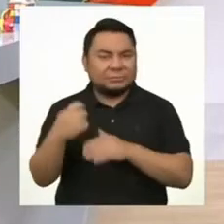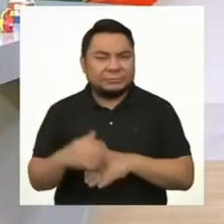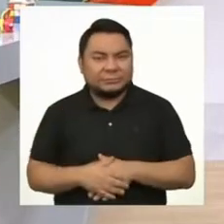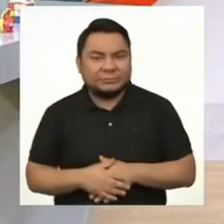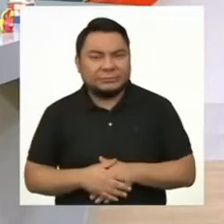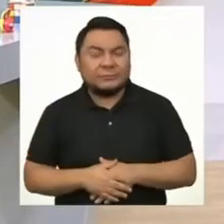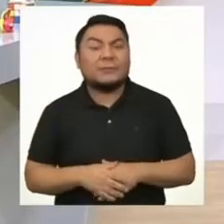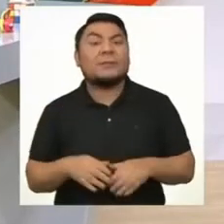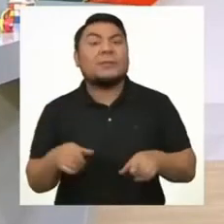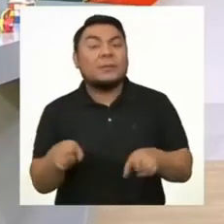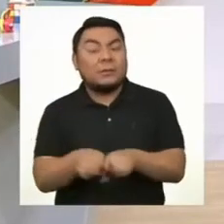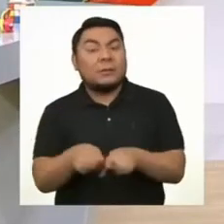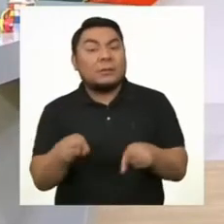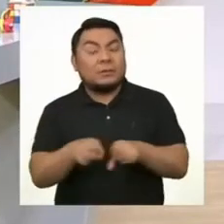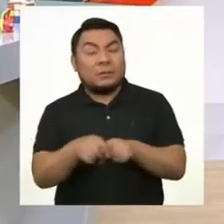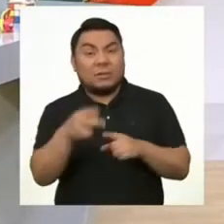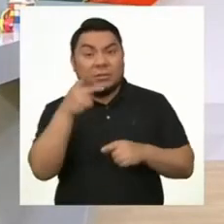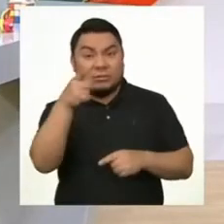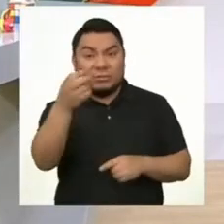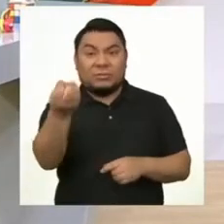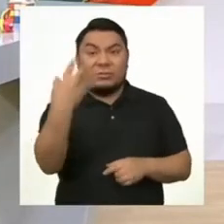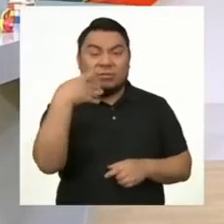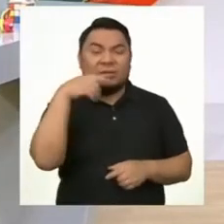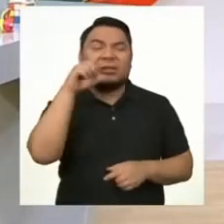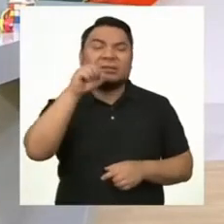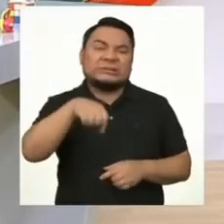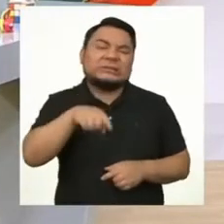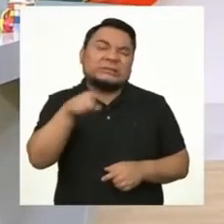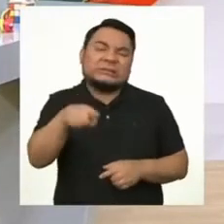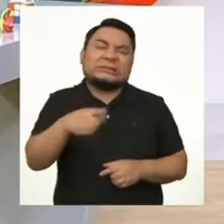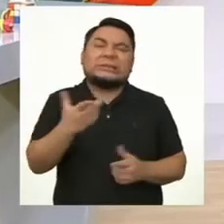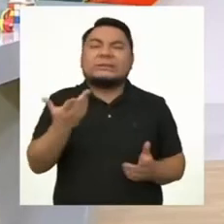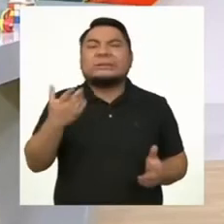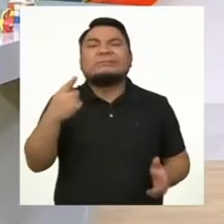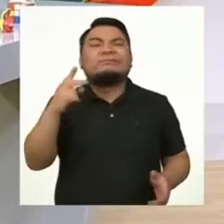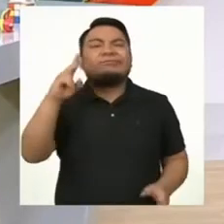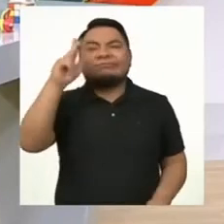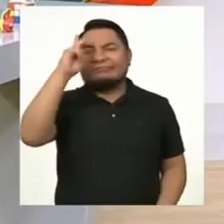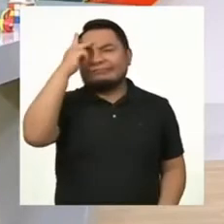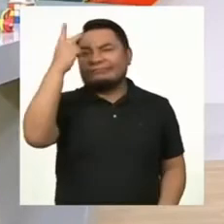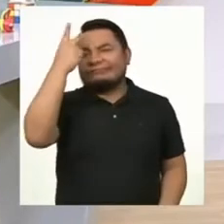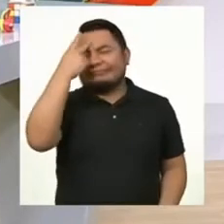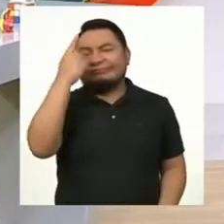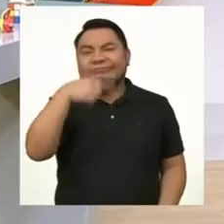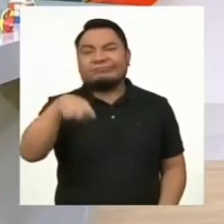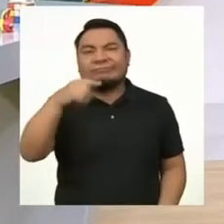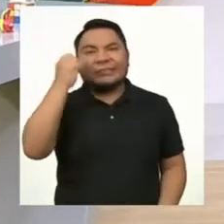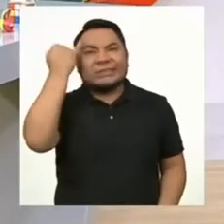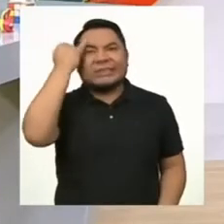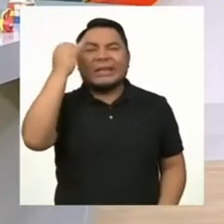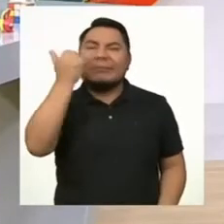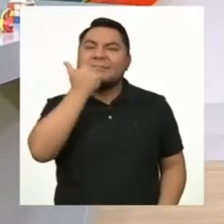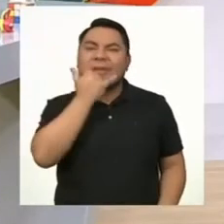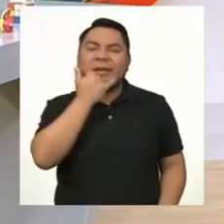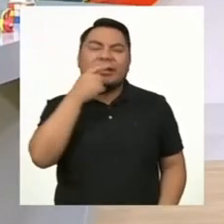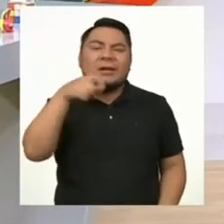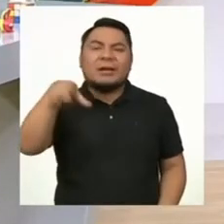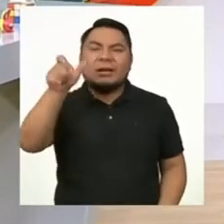También están, como tú mencionas, los prejuicios asociados a las